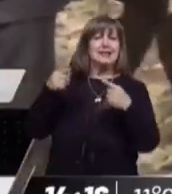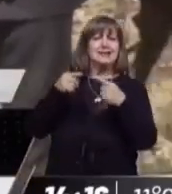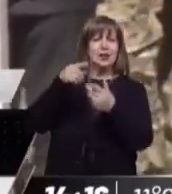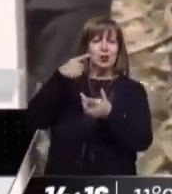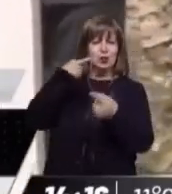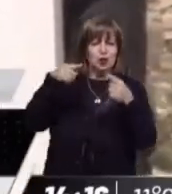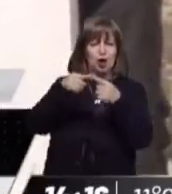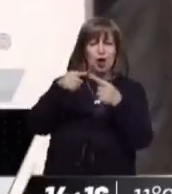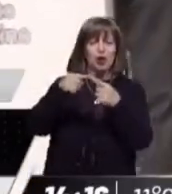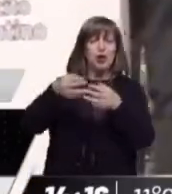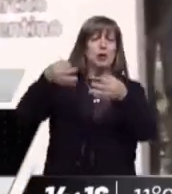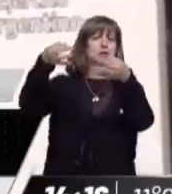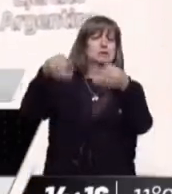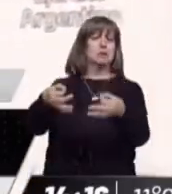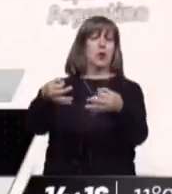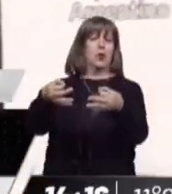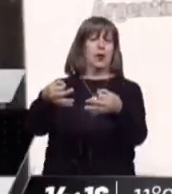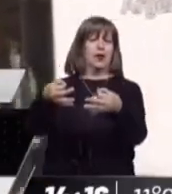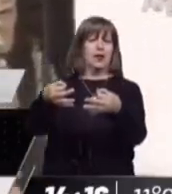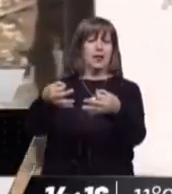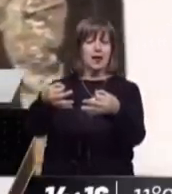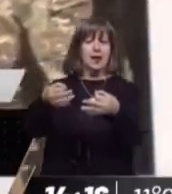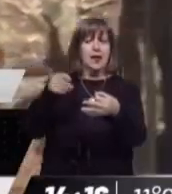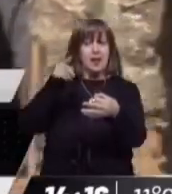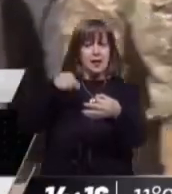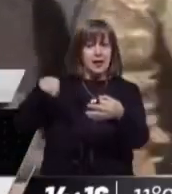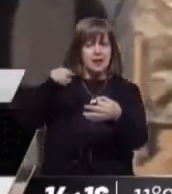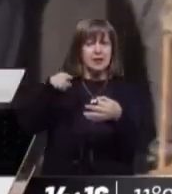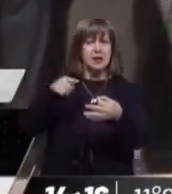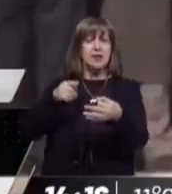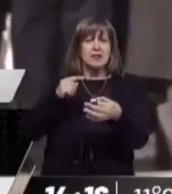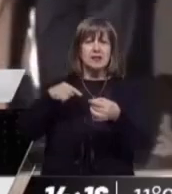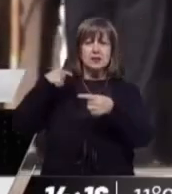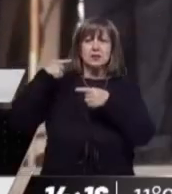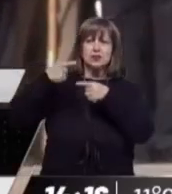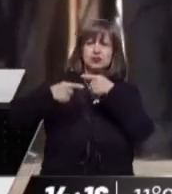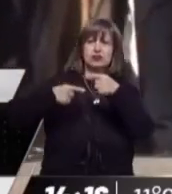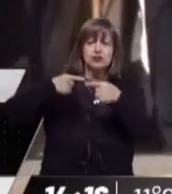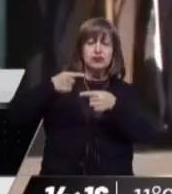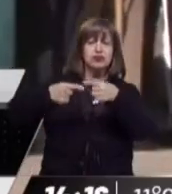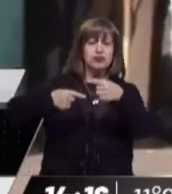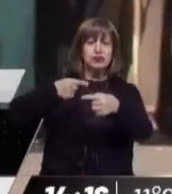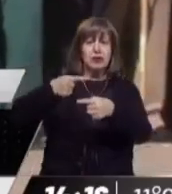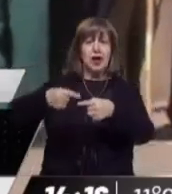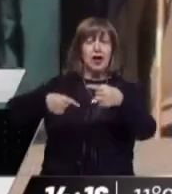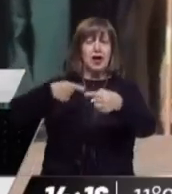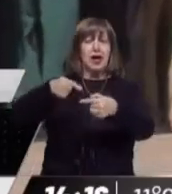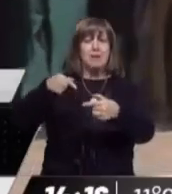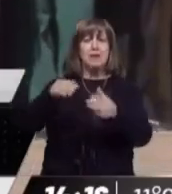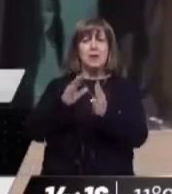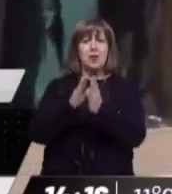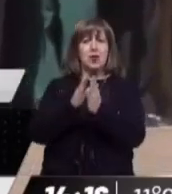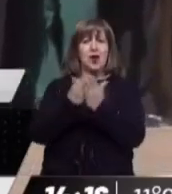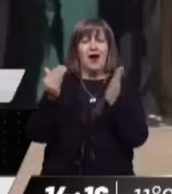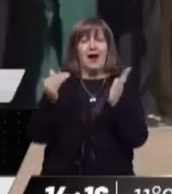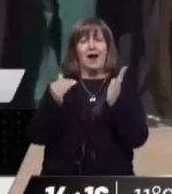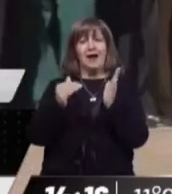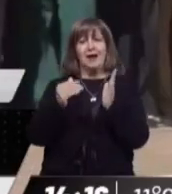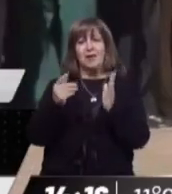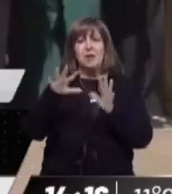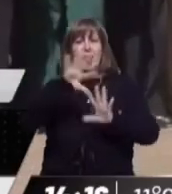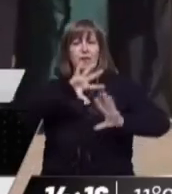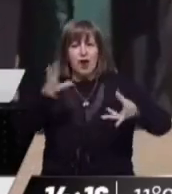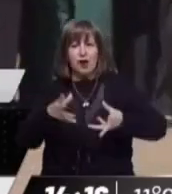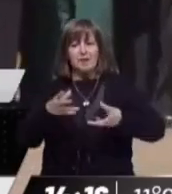noble y una institución que ha hecho de la constitución que en la actualidad tenemos como nación.